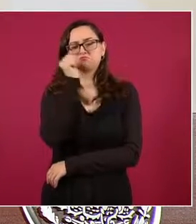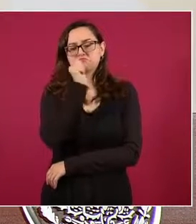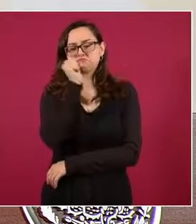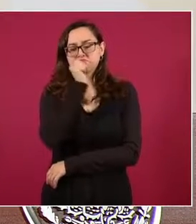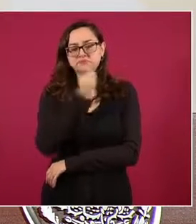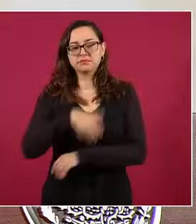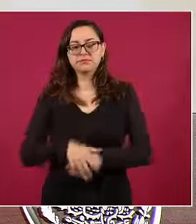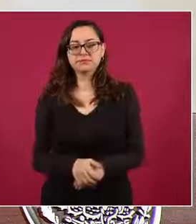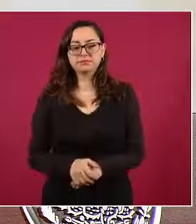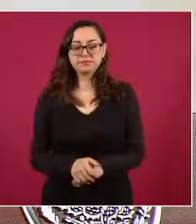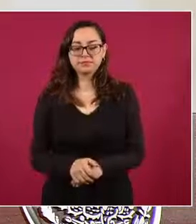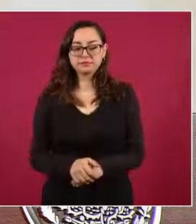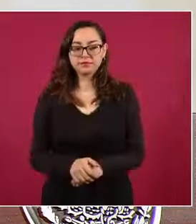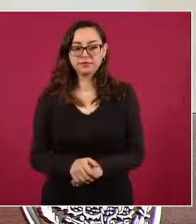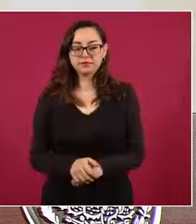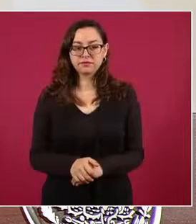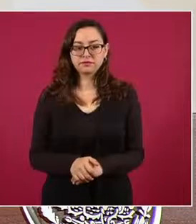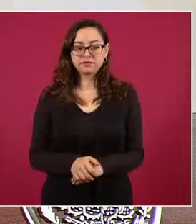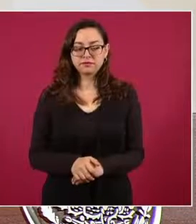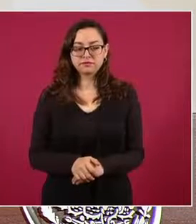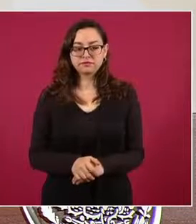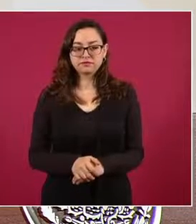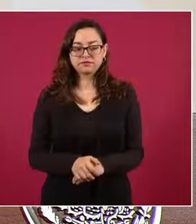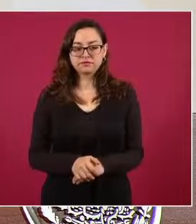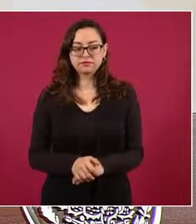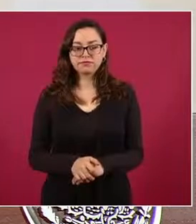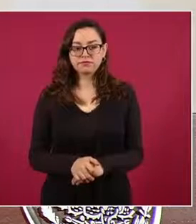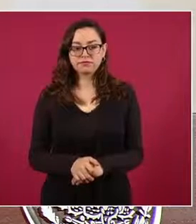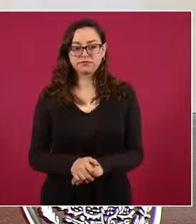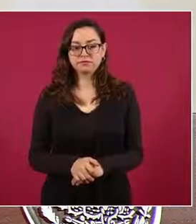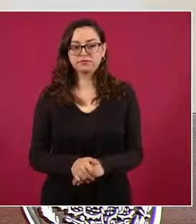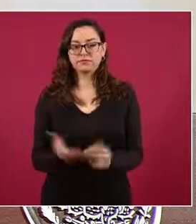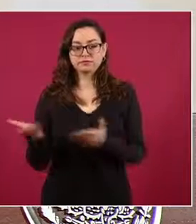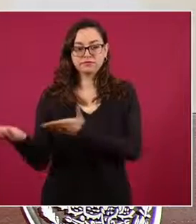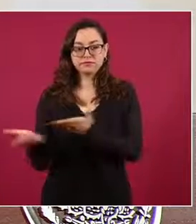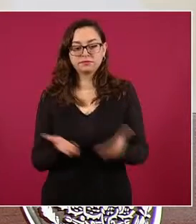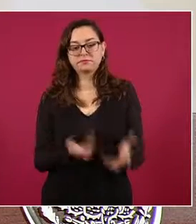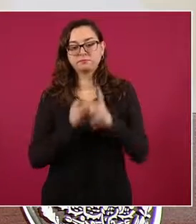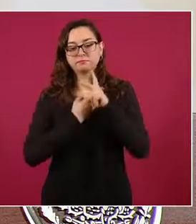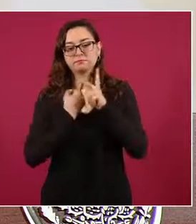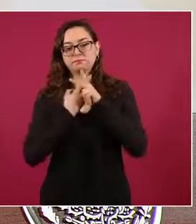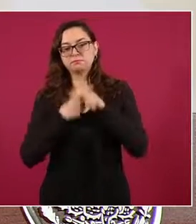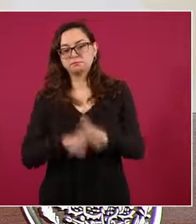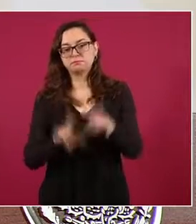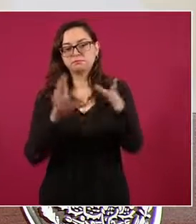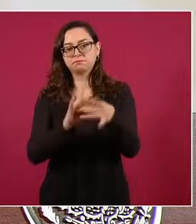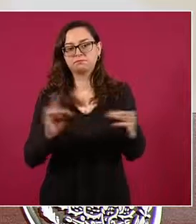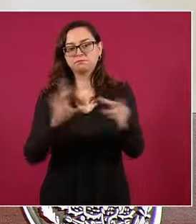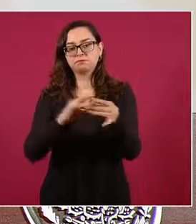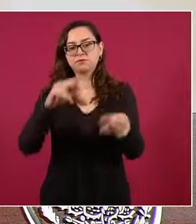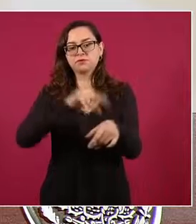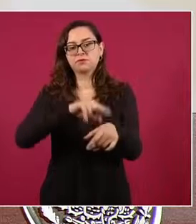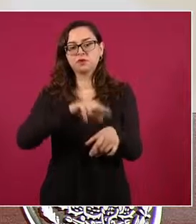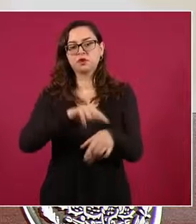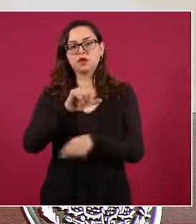Va a informarnos, va a hacer una introducción el doctor Jorge